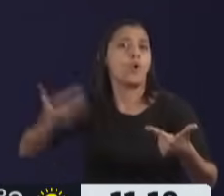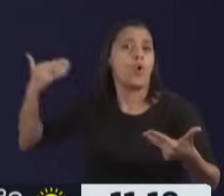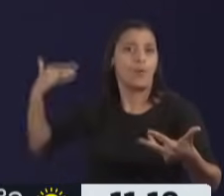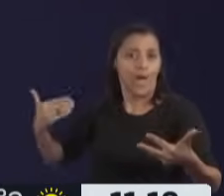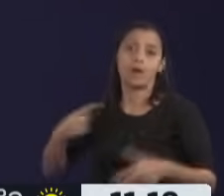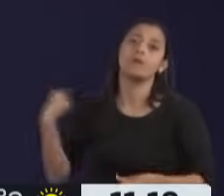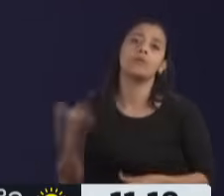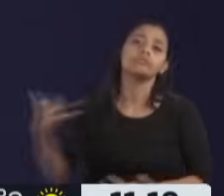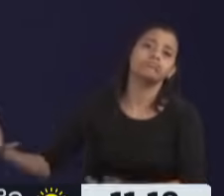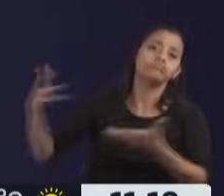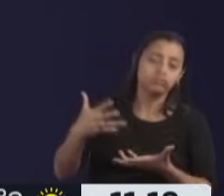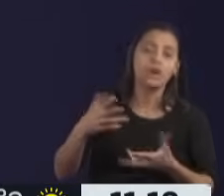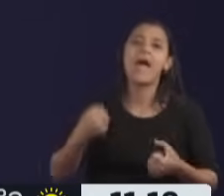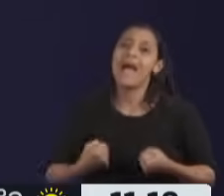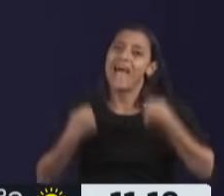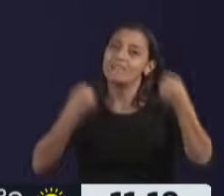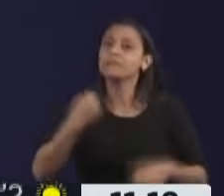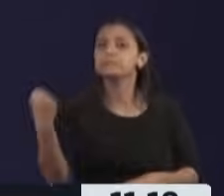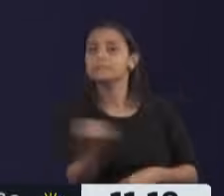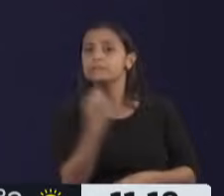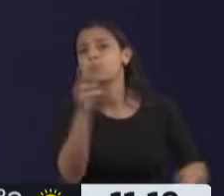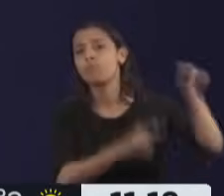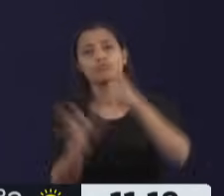todos los esfuerzos por solucionarlo